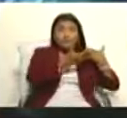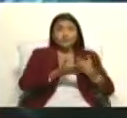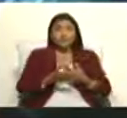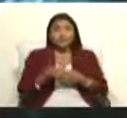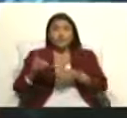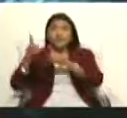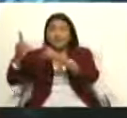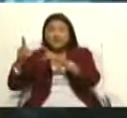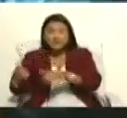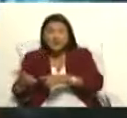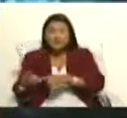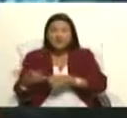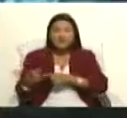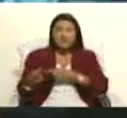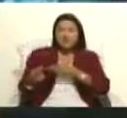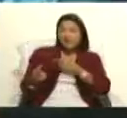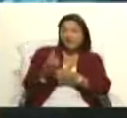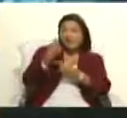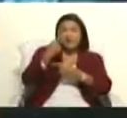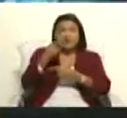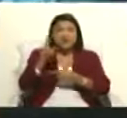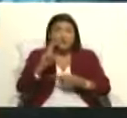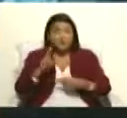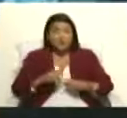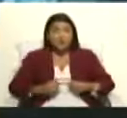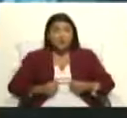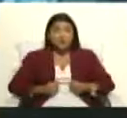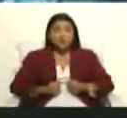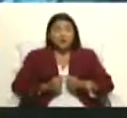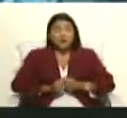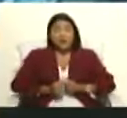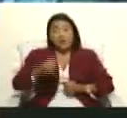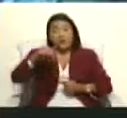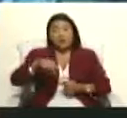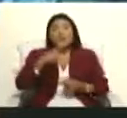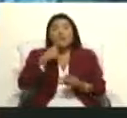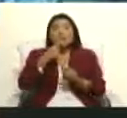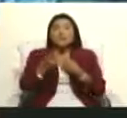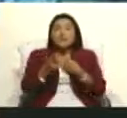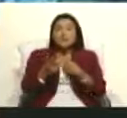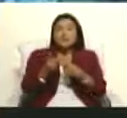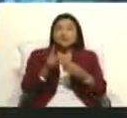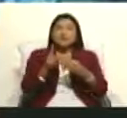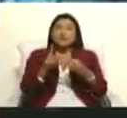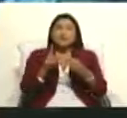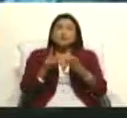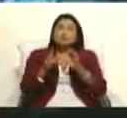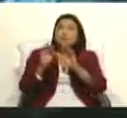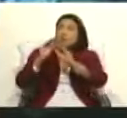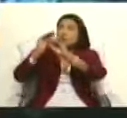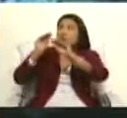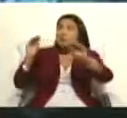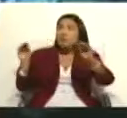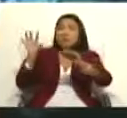decisiones amenazando hoy nos amenazan que están hablando con sus amigos del